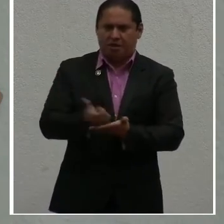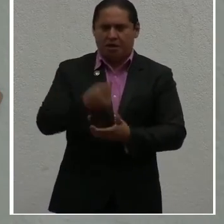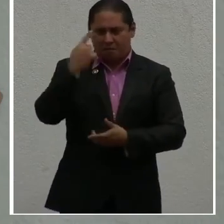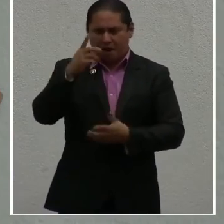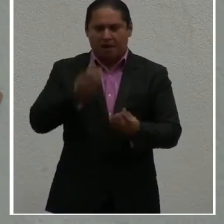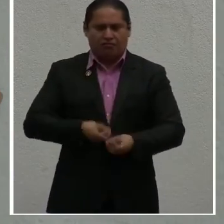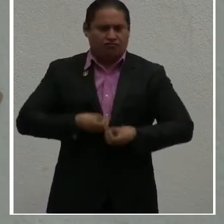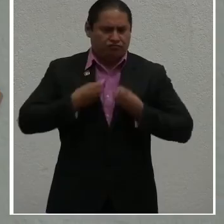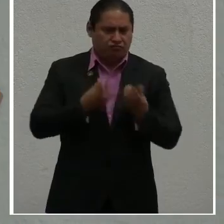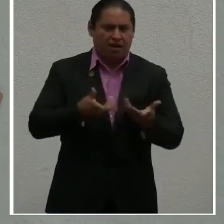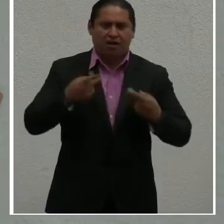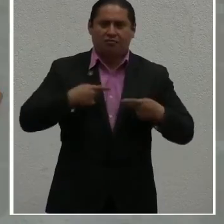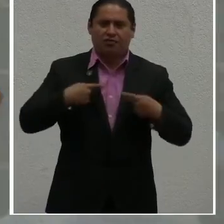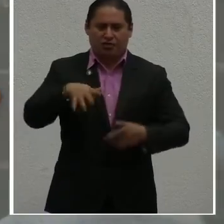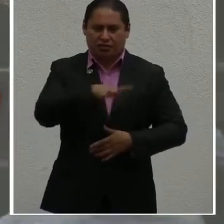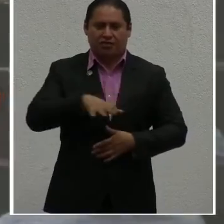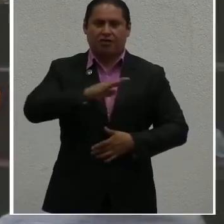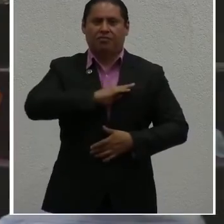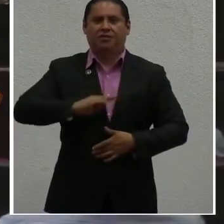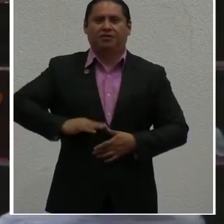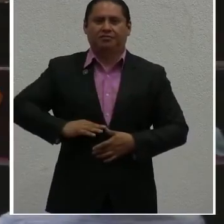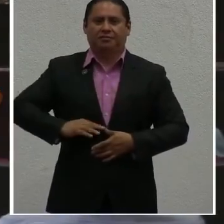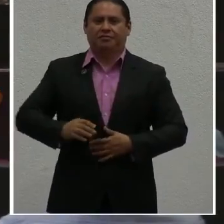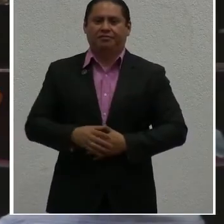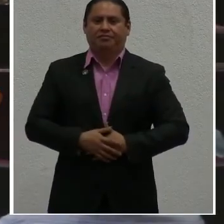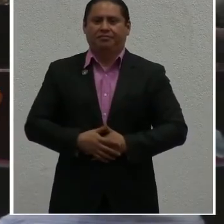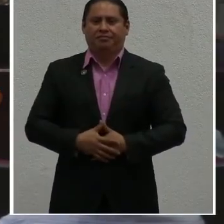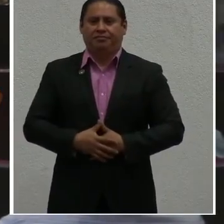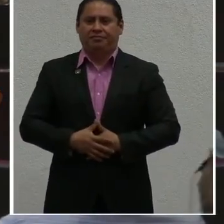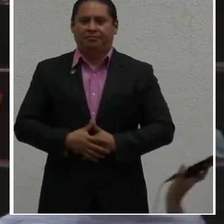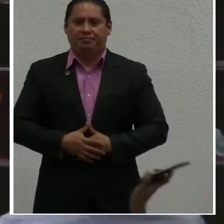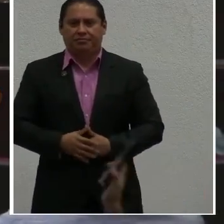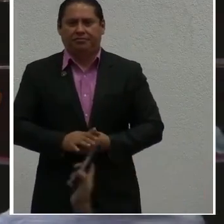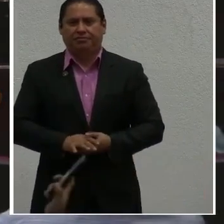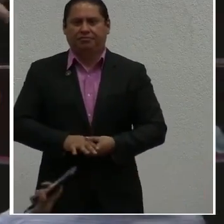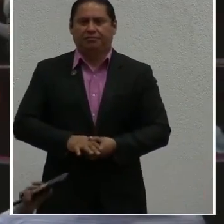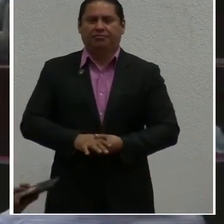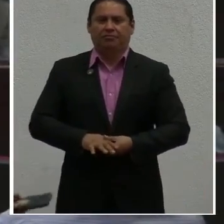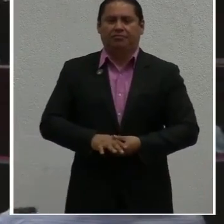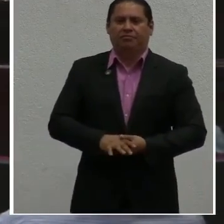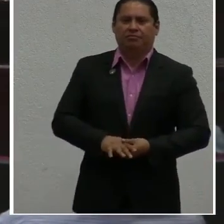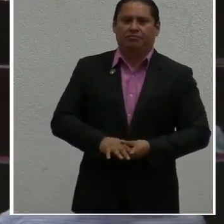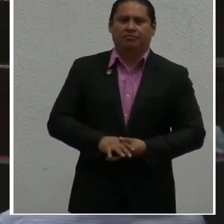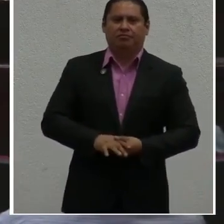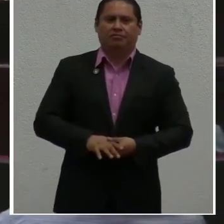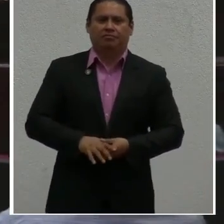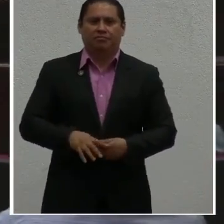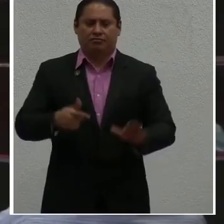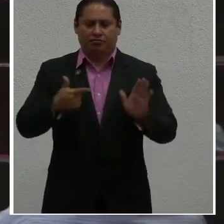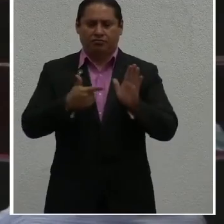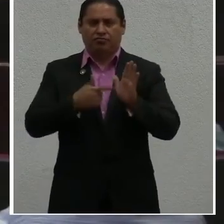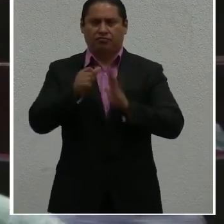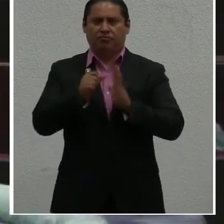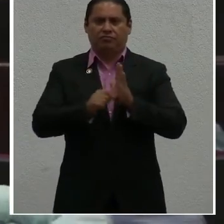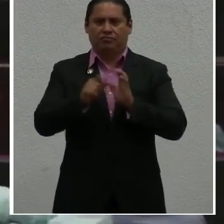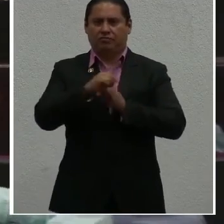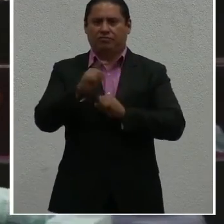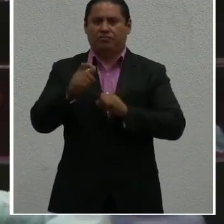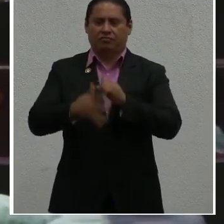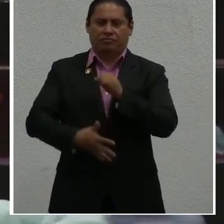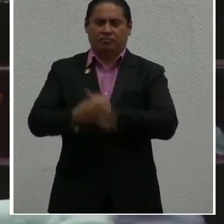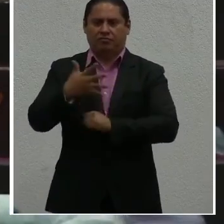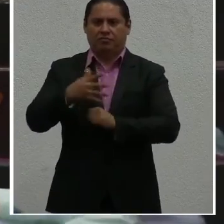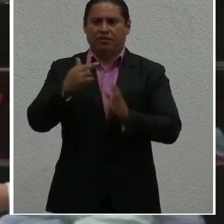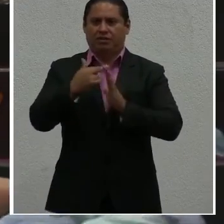ciudadanos. ¿Es cuanto, presidenta? Sí, diputada. Con fundamento en el artículo 115 del